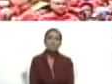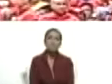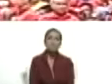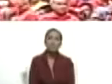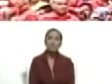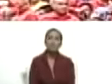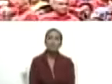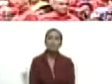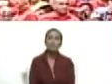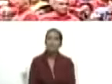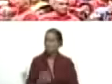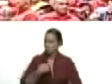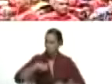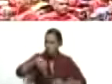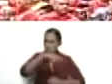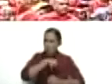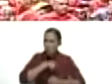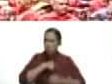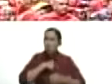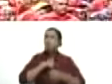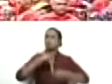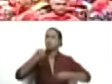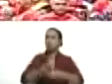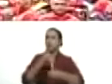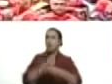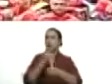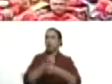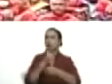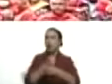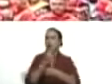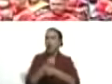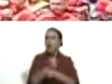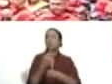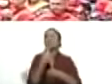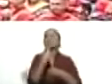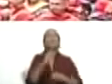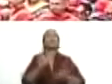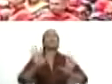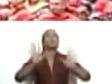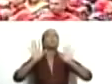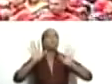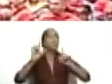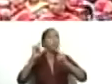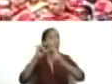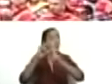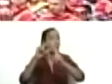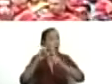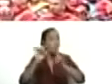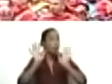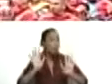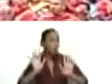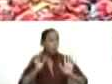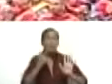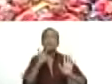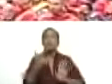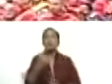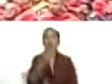Pero nosotros trabajamos, como dice el dicho, como dice